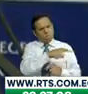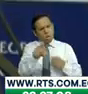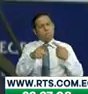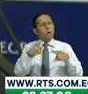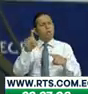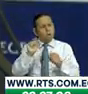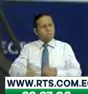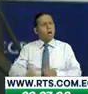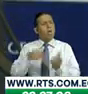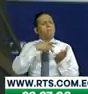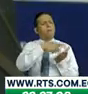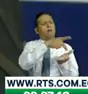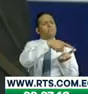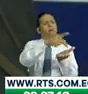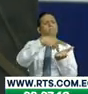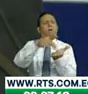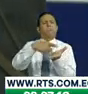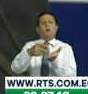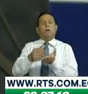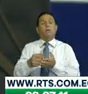El día de ayer se acreditó